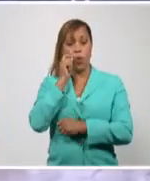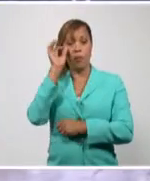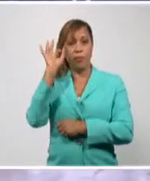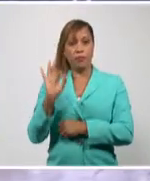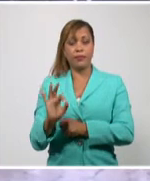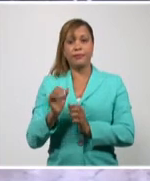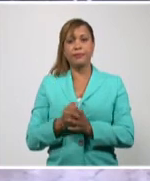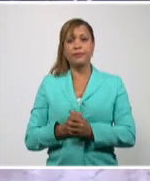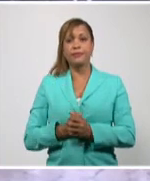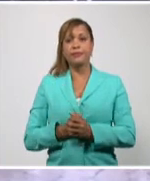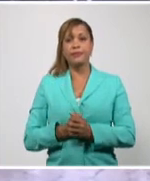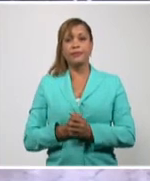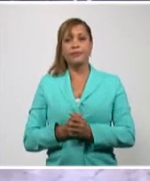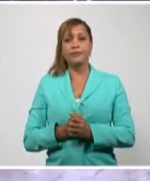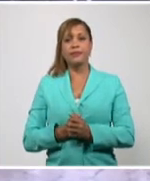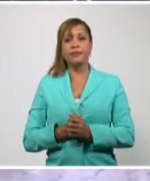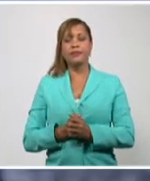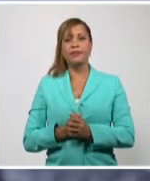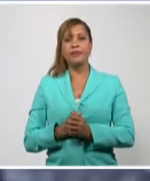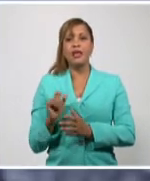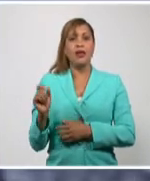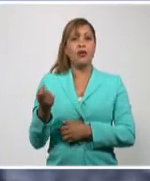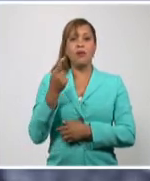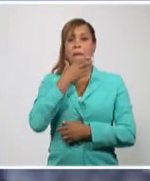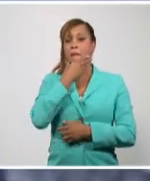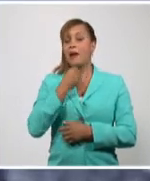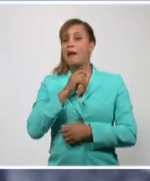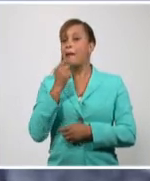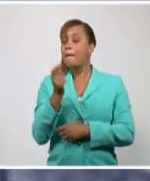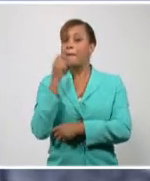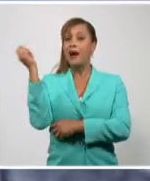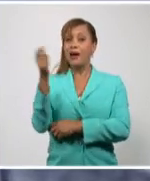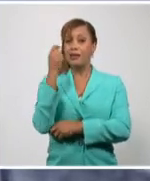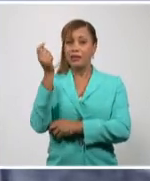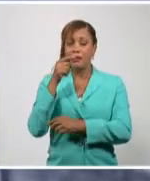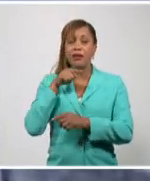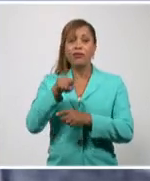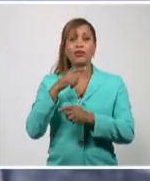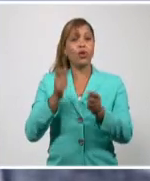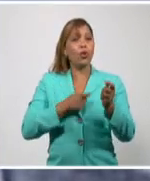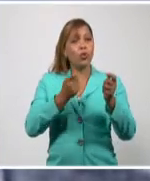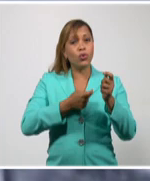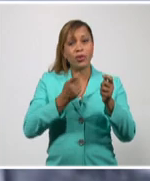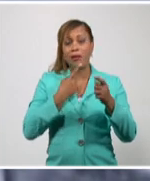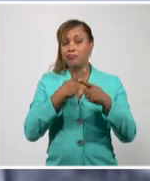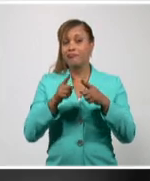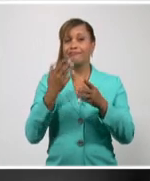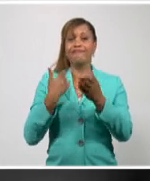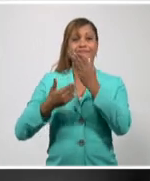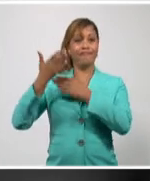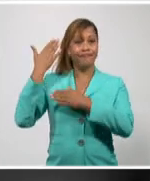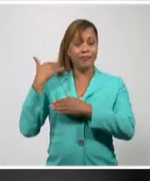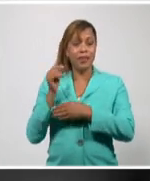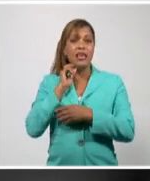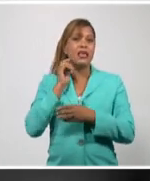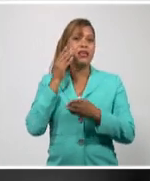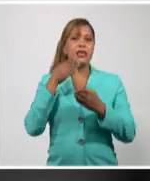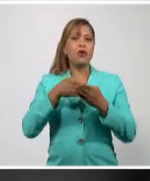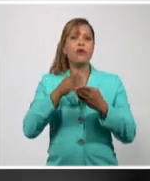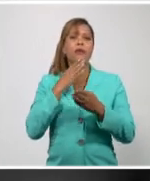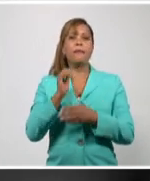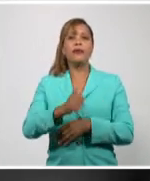Betancourt, marqués de Santa Lucía, uno de los más relevantes patriotas principeños desde las primeras conspiraciones independentistas y quien llegó a ser presidente de